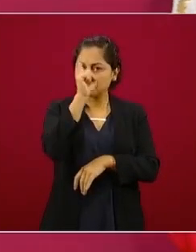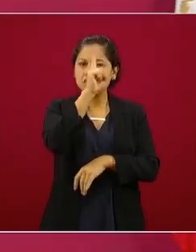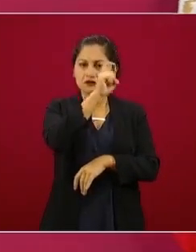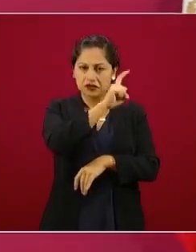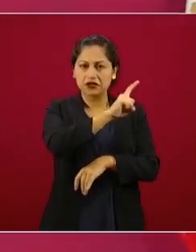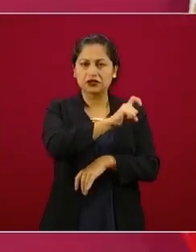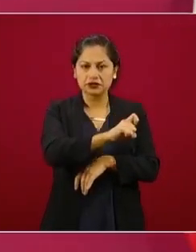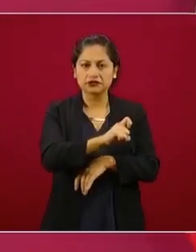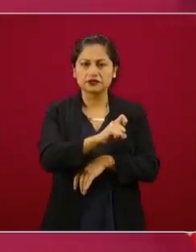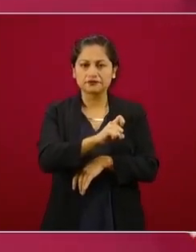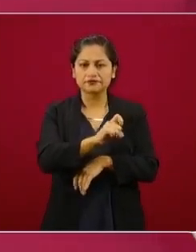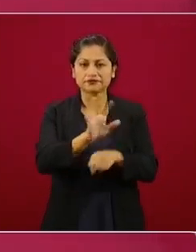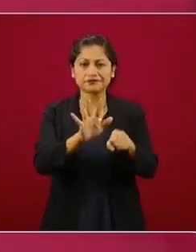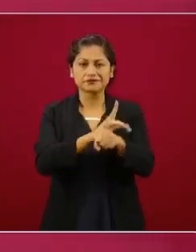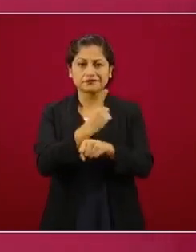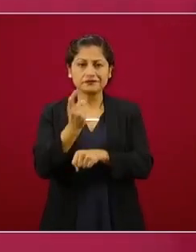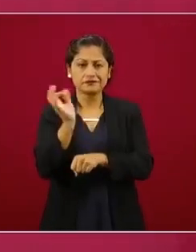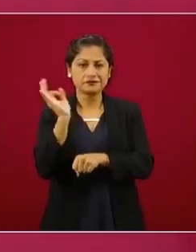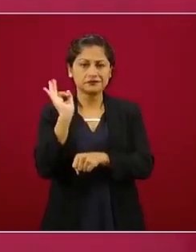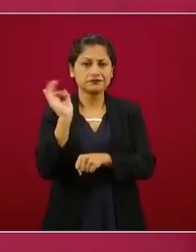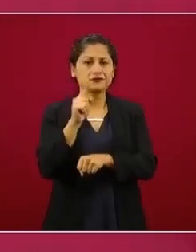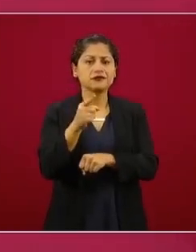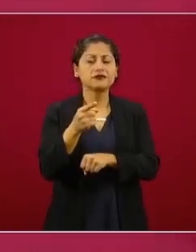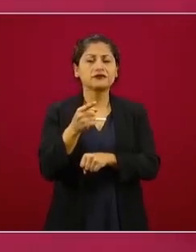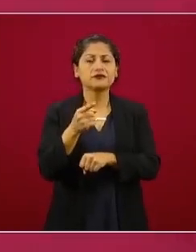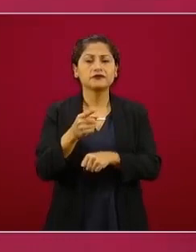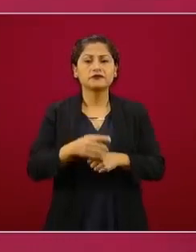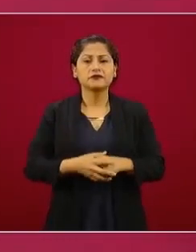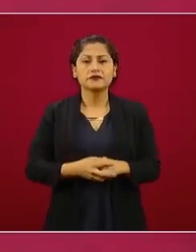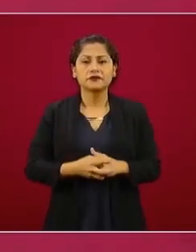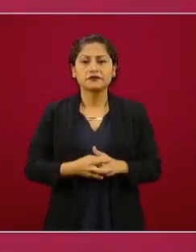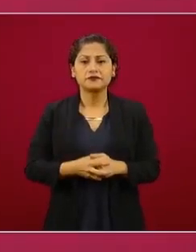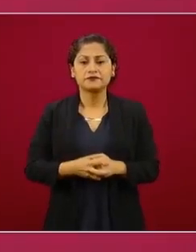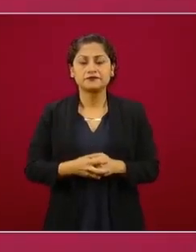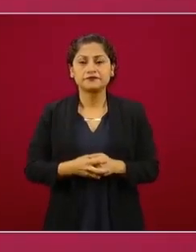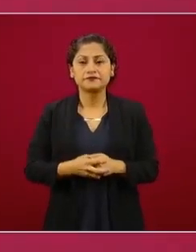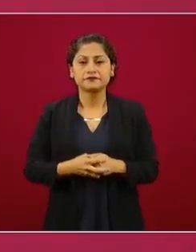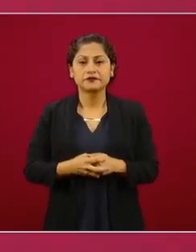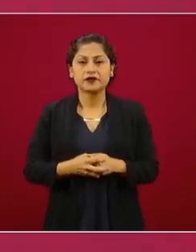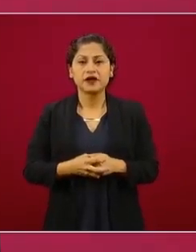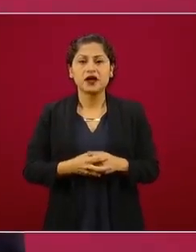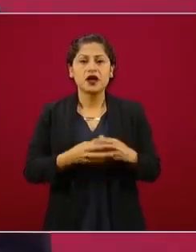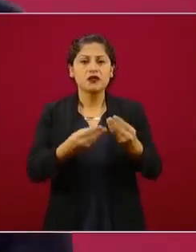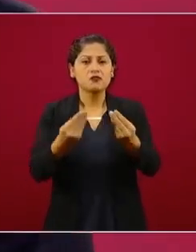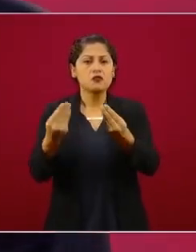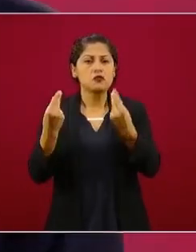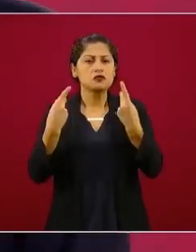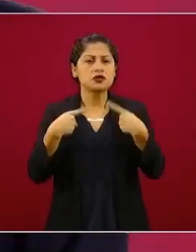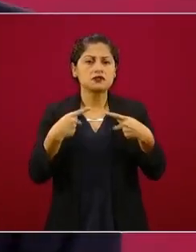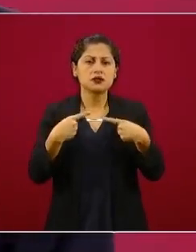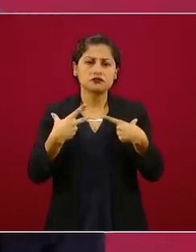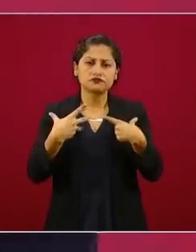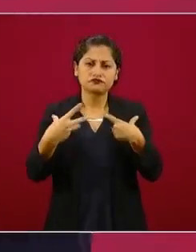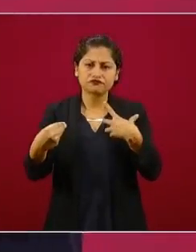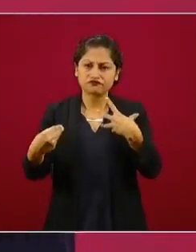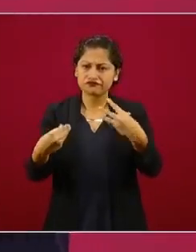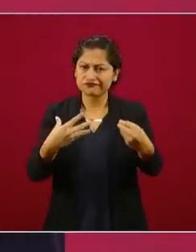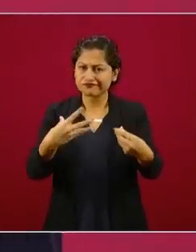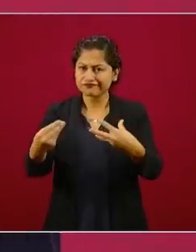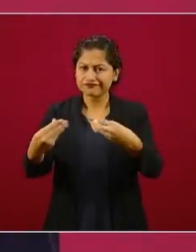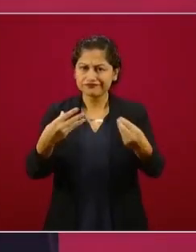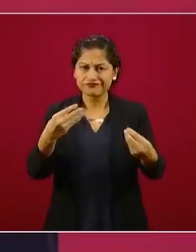atender la demanda de contagios de